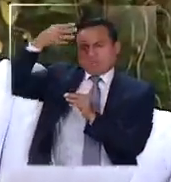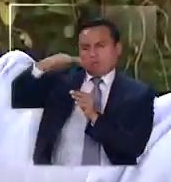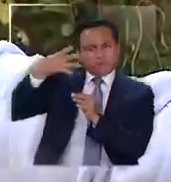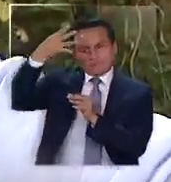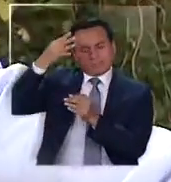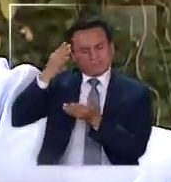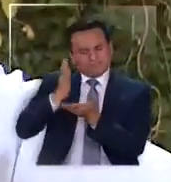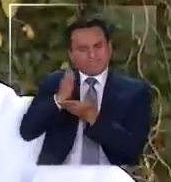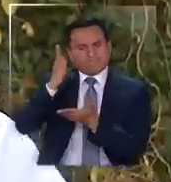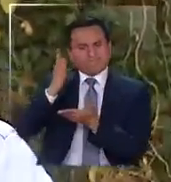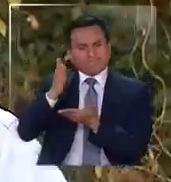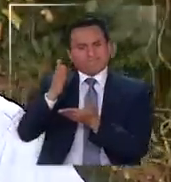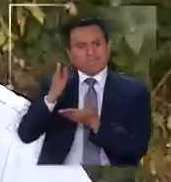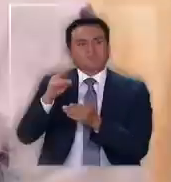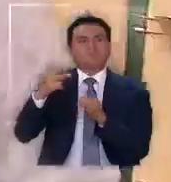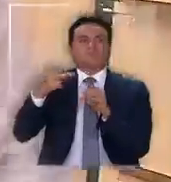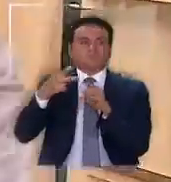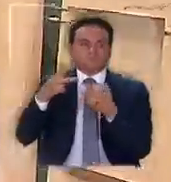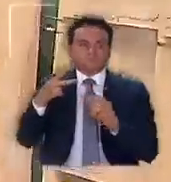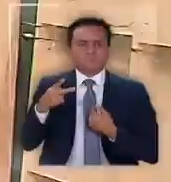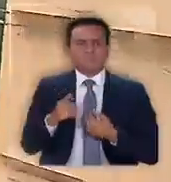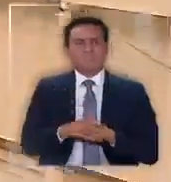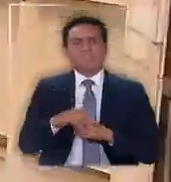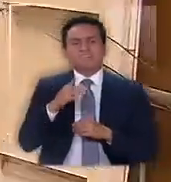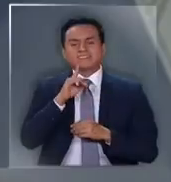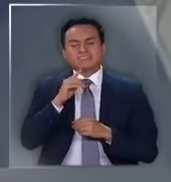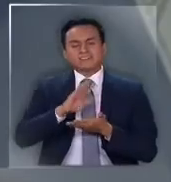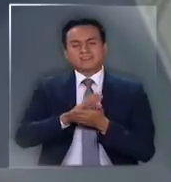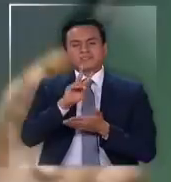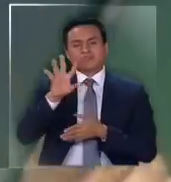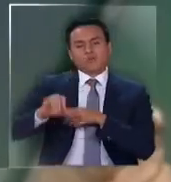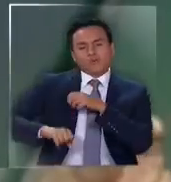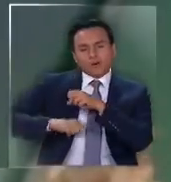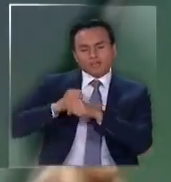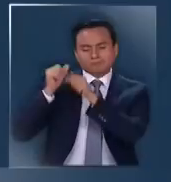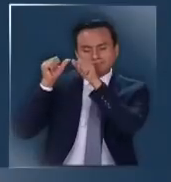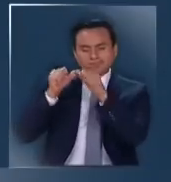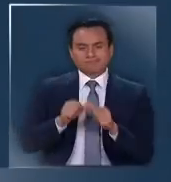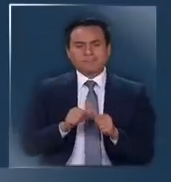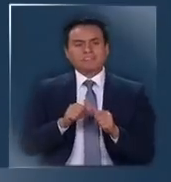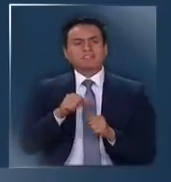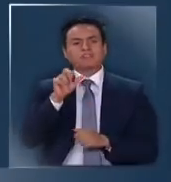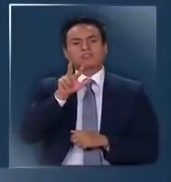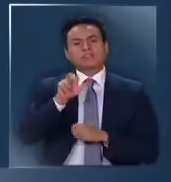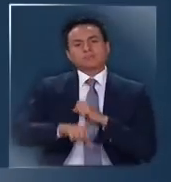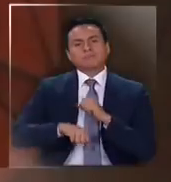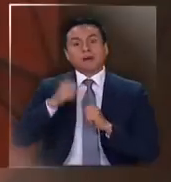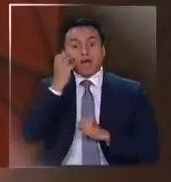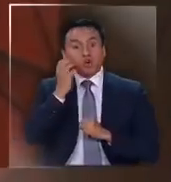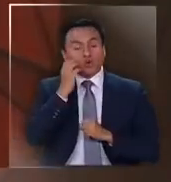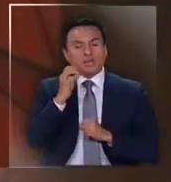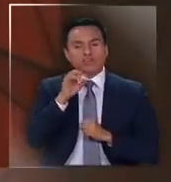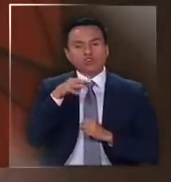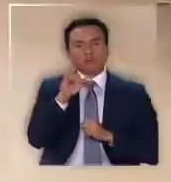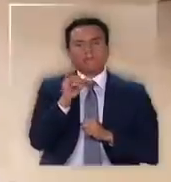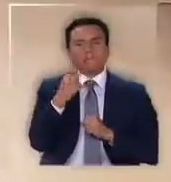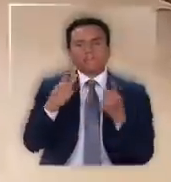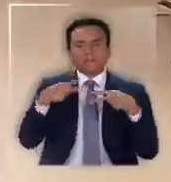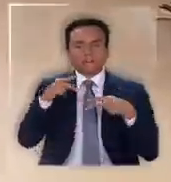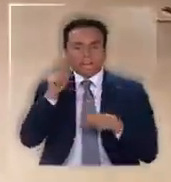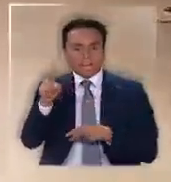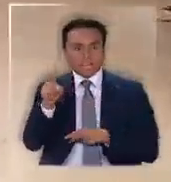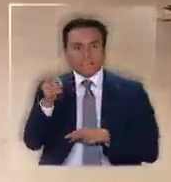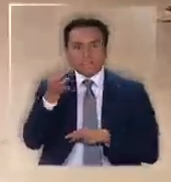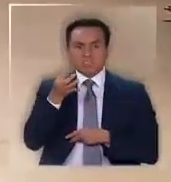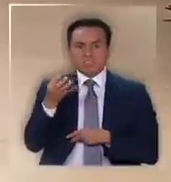cuatro, que es ahora, el segundo. Quien celebra sus 25 años de trayectoria este 18 de mayo en Enjoy Viña del Mar. Aunque él